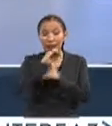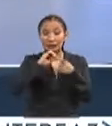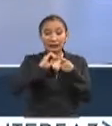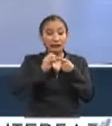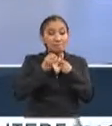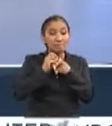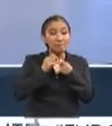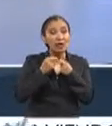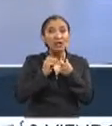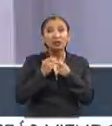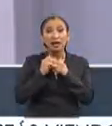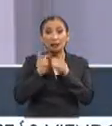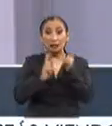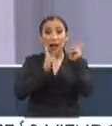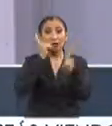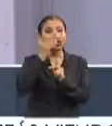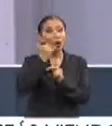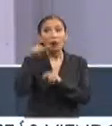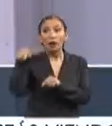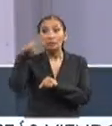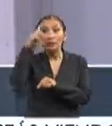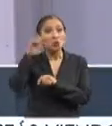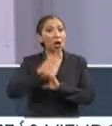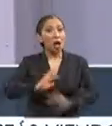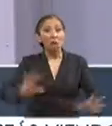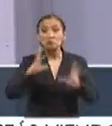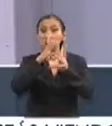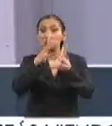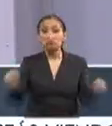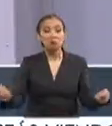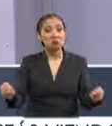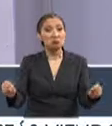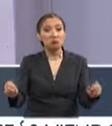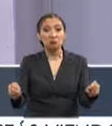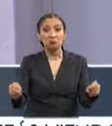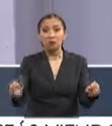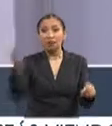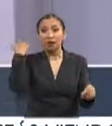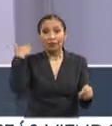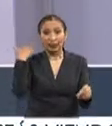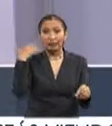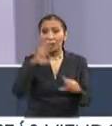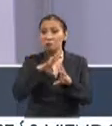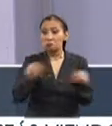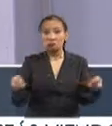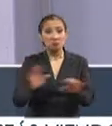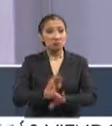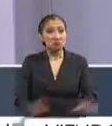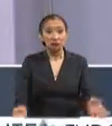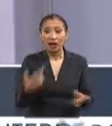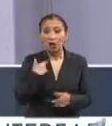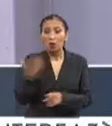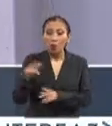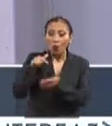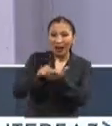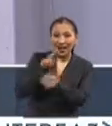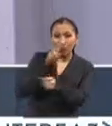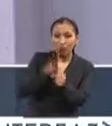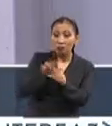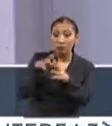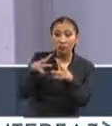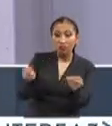semillas de plantas que ya no hay en México, ¿no? Plantas que desaparecieron, que estaban en su hábitat